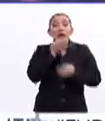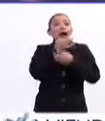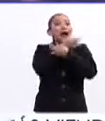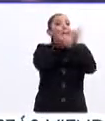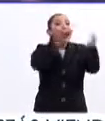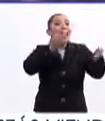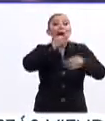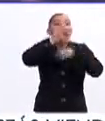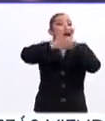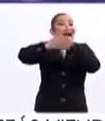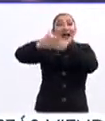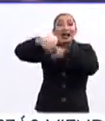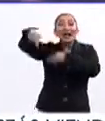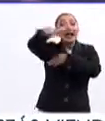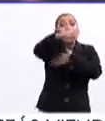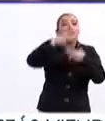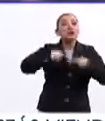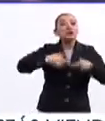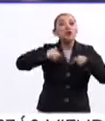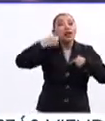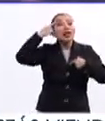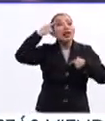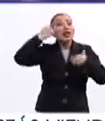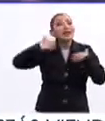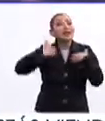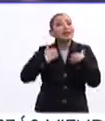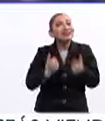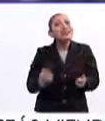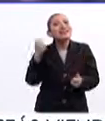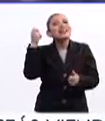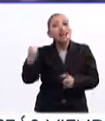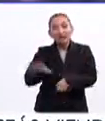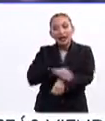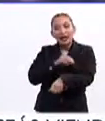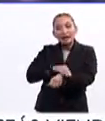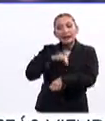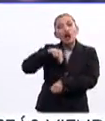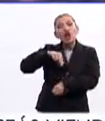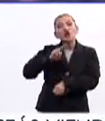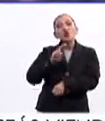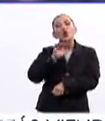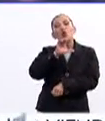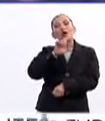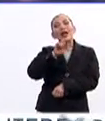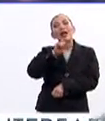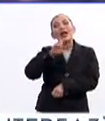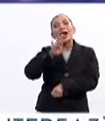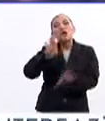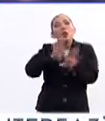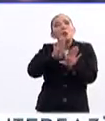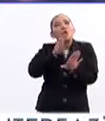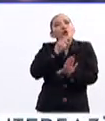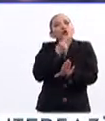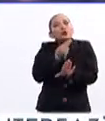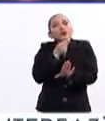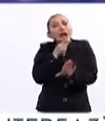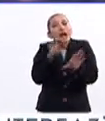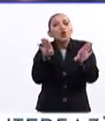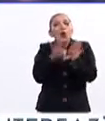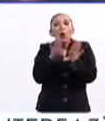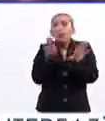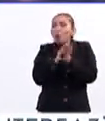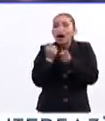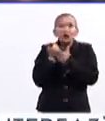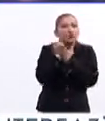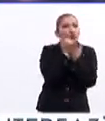divulgación para que la gente entienda qué es la energía nuclear, cómo la podemos aprovechar, cómo la podemos